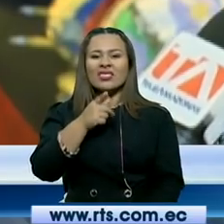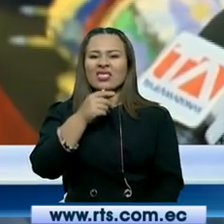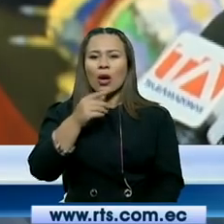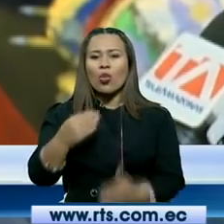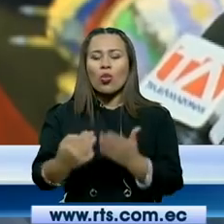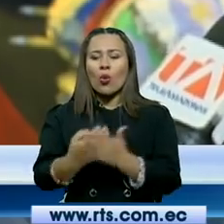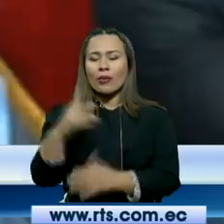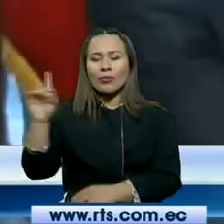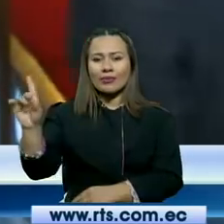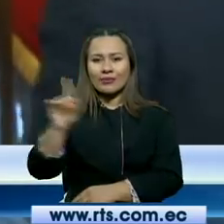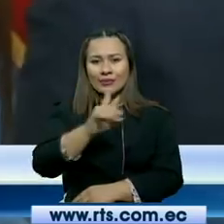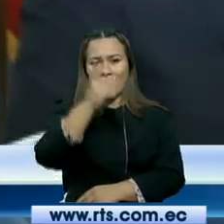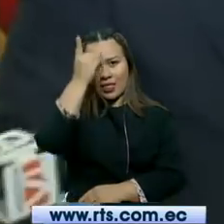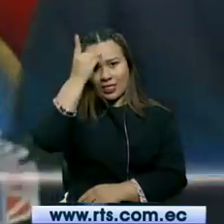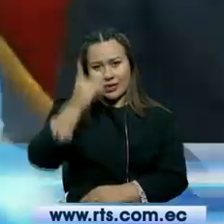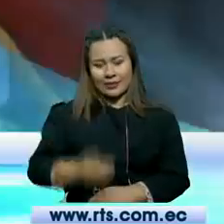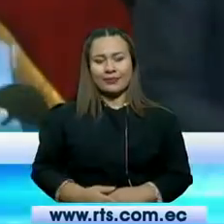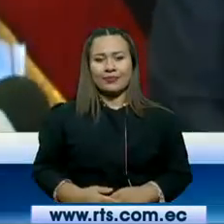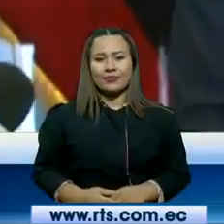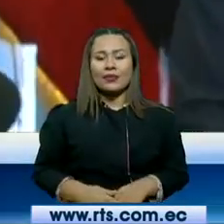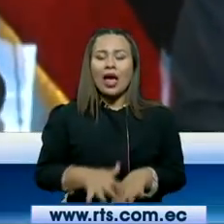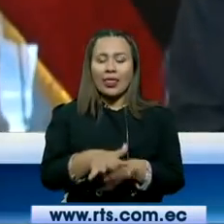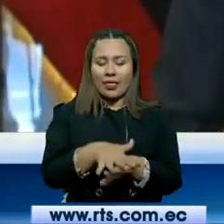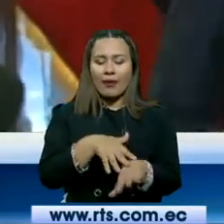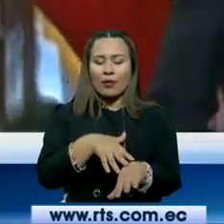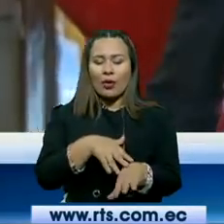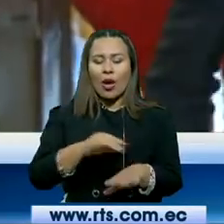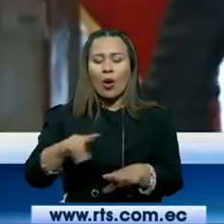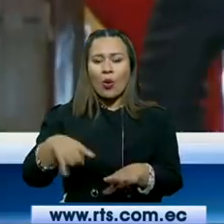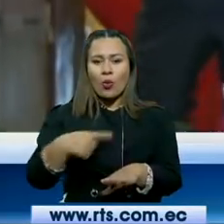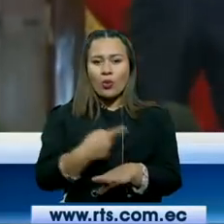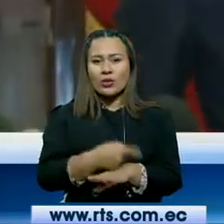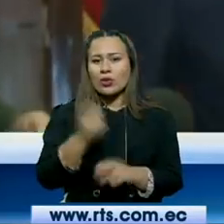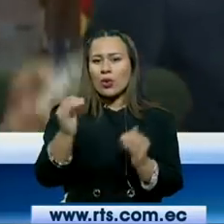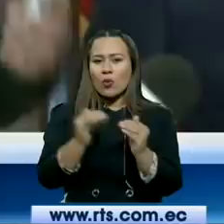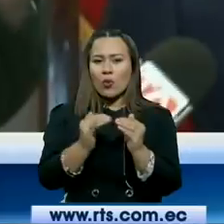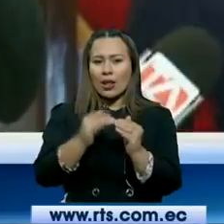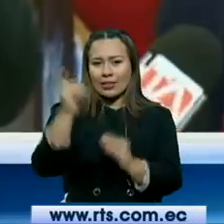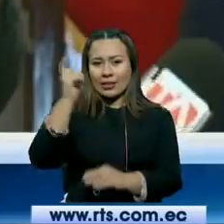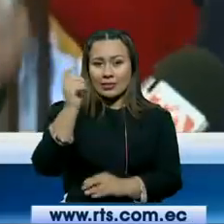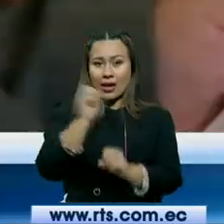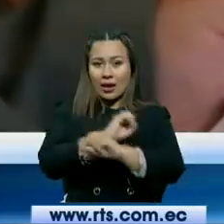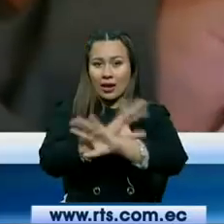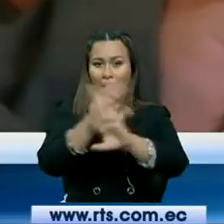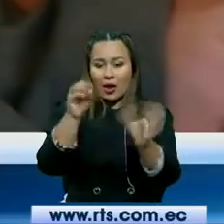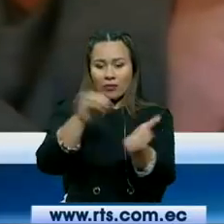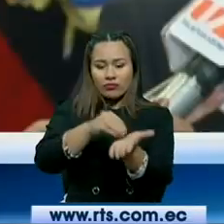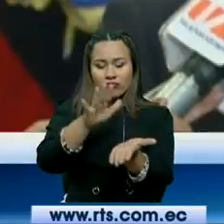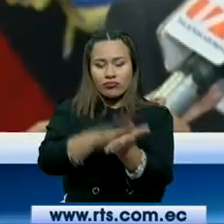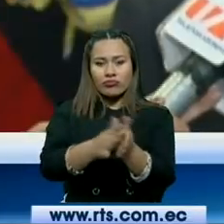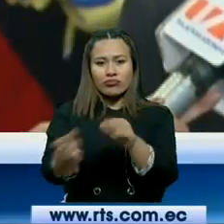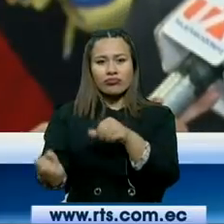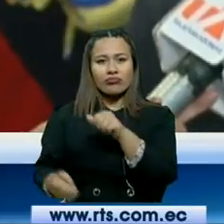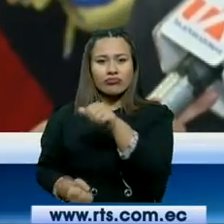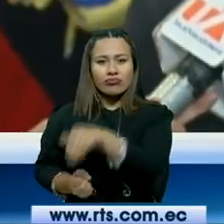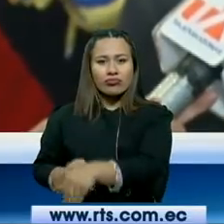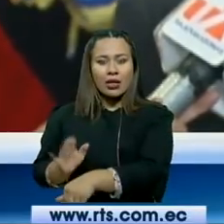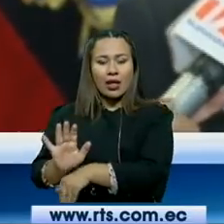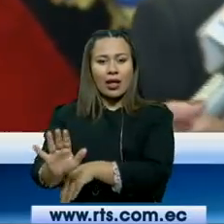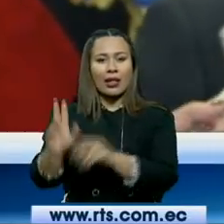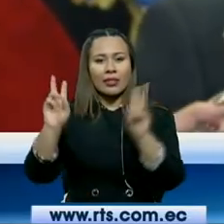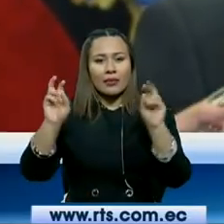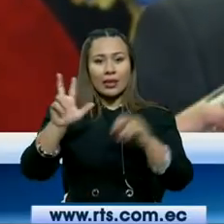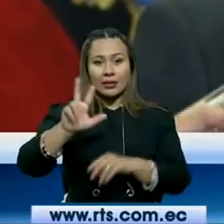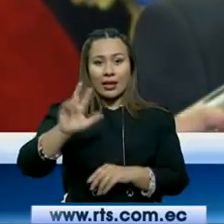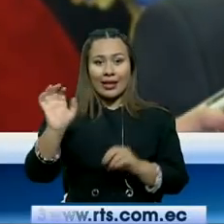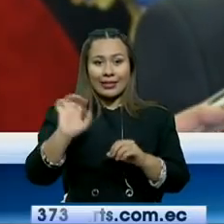Pleno decida. Y aunque esto demore, el juicio es necesario, dicen, pues hay que dejar sellado el tema. El 3 de enero ya